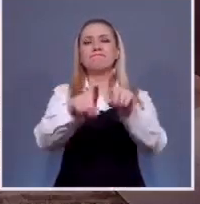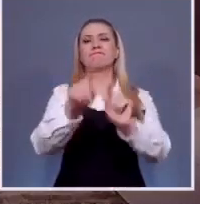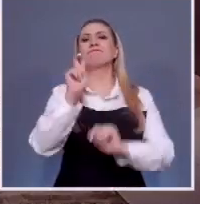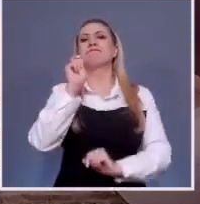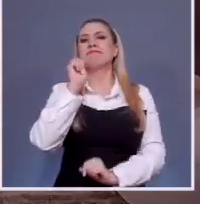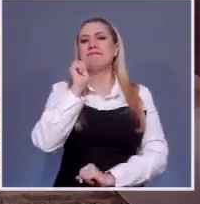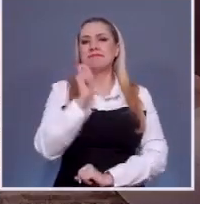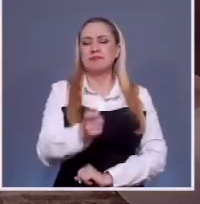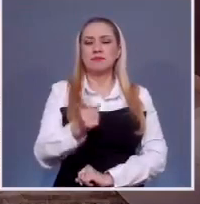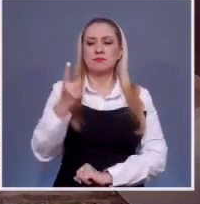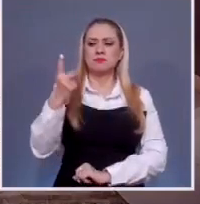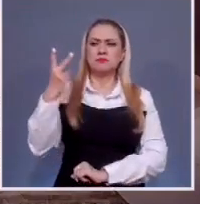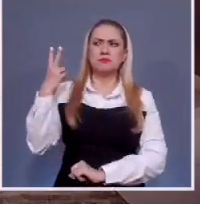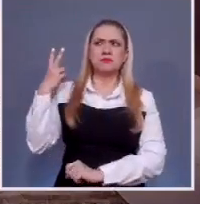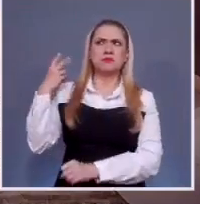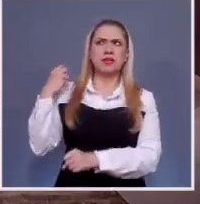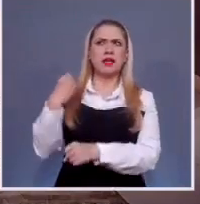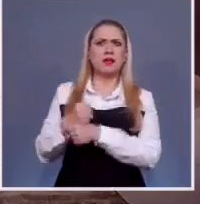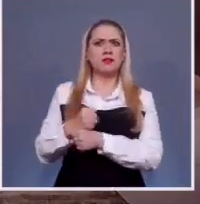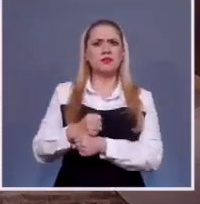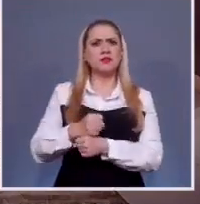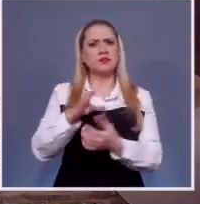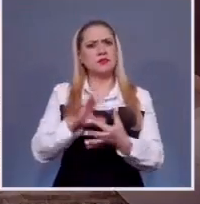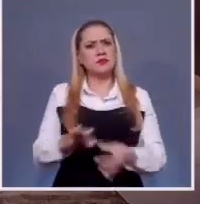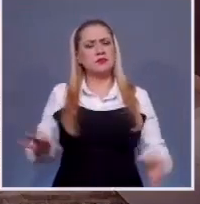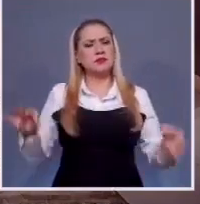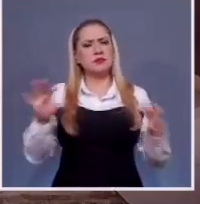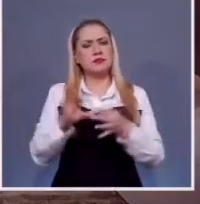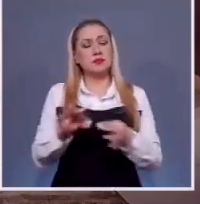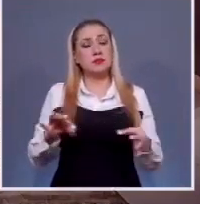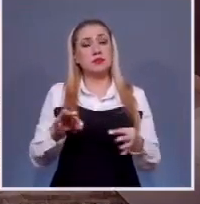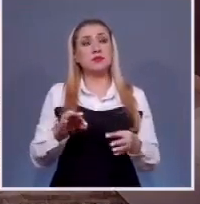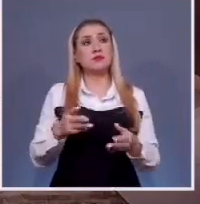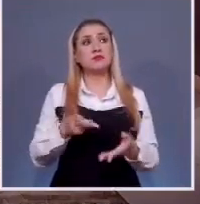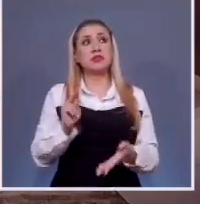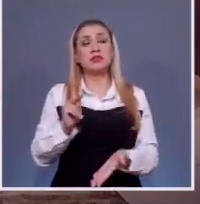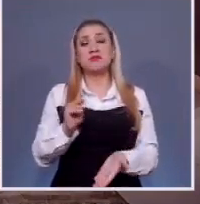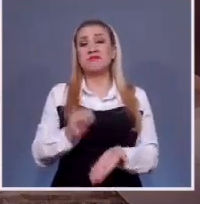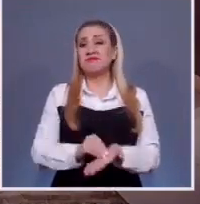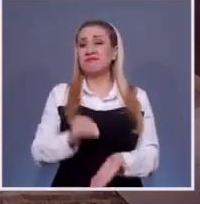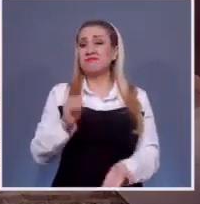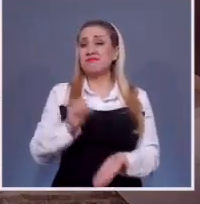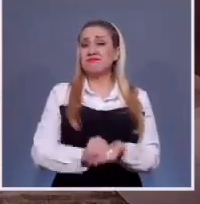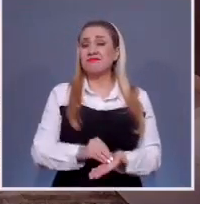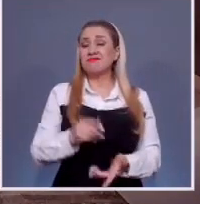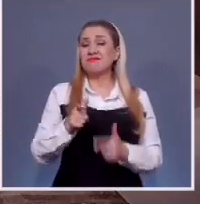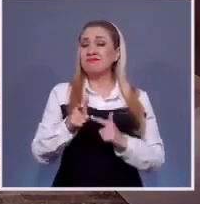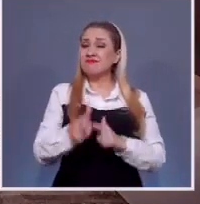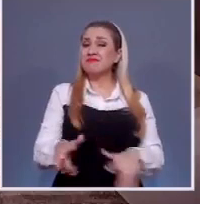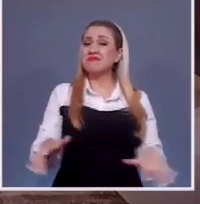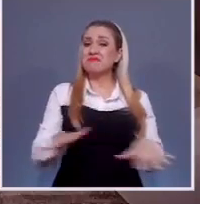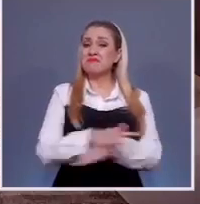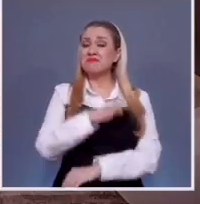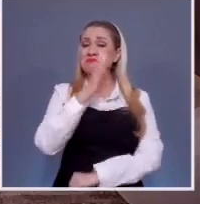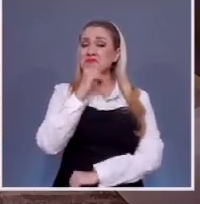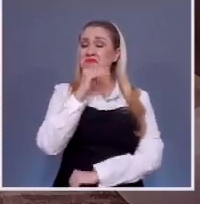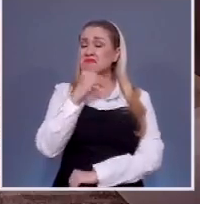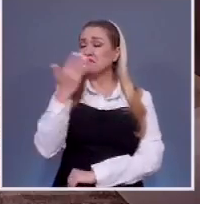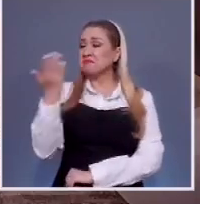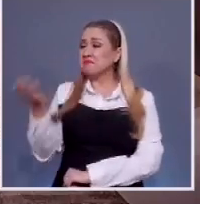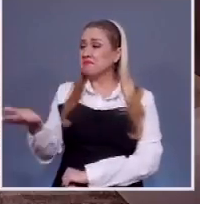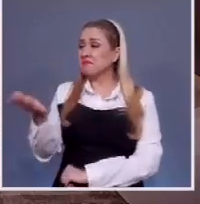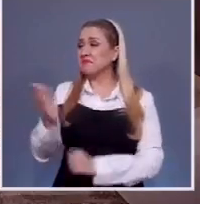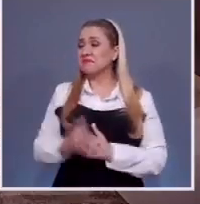años habíamos hablado sobre este tema y pareciera que las cosas no cambian. ¿Qué nos podrías decir? Empecemos